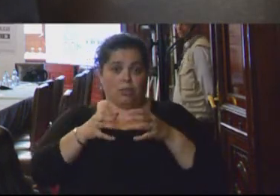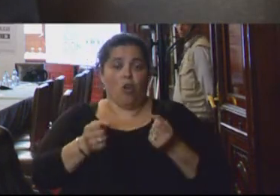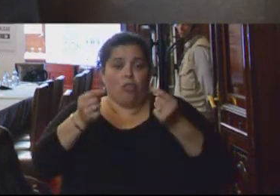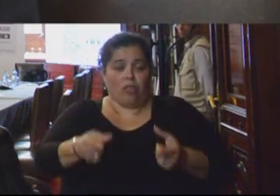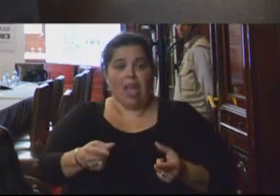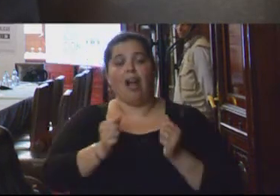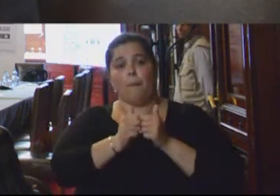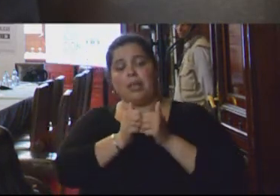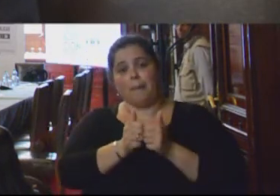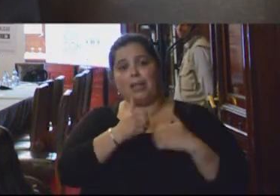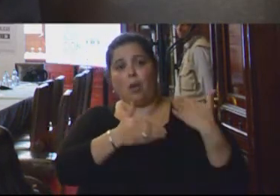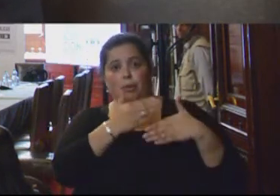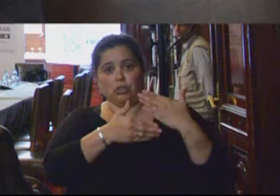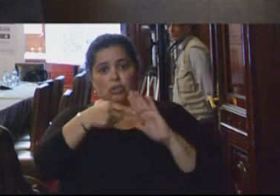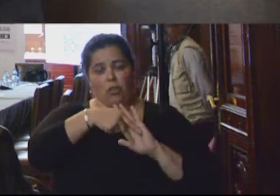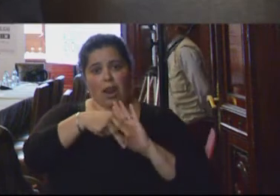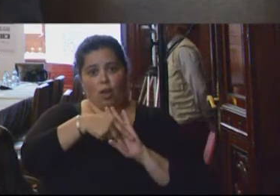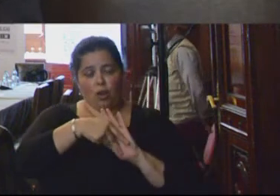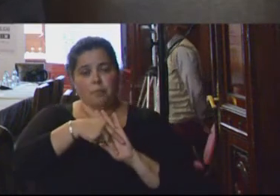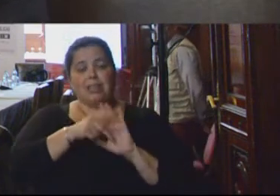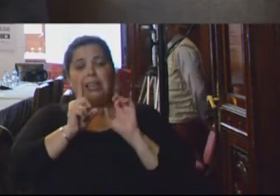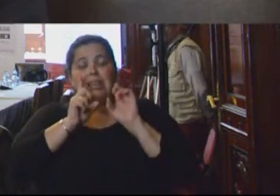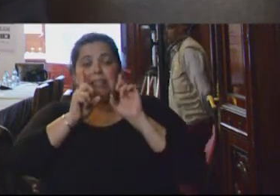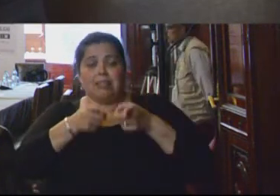reformas normativas y